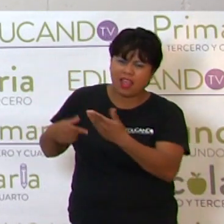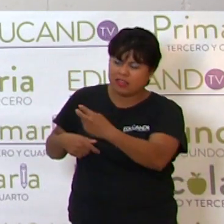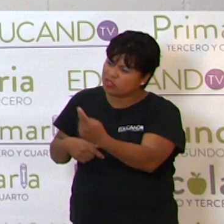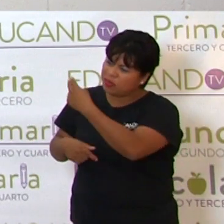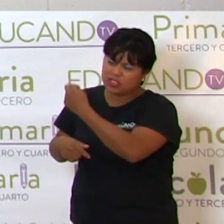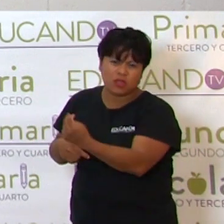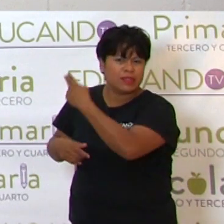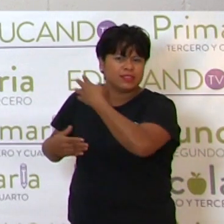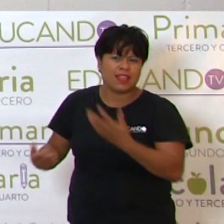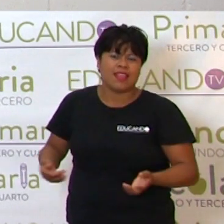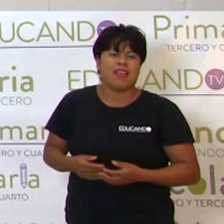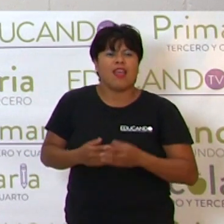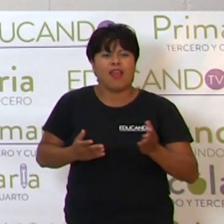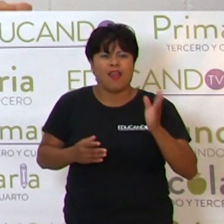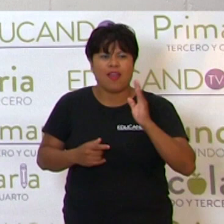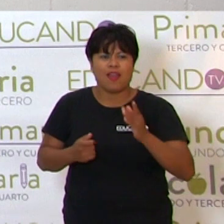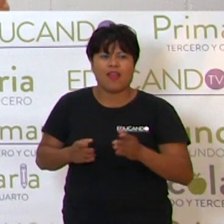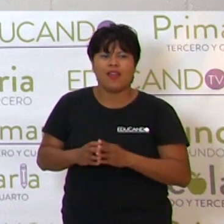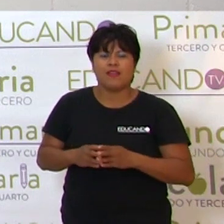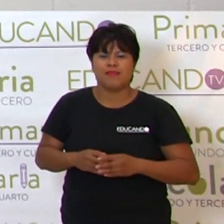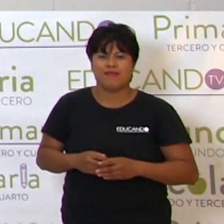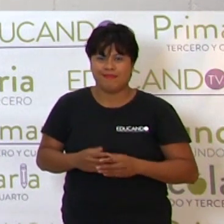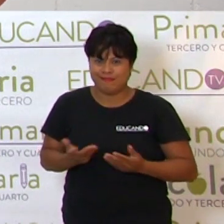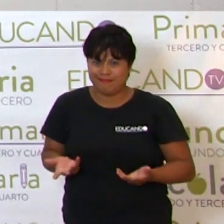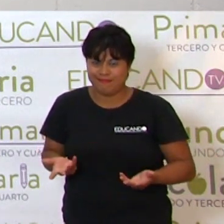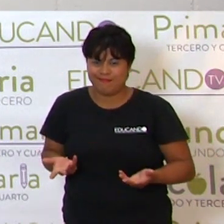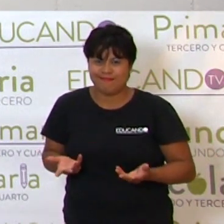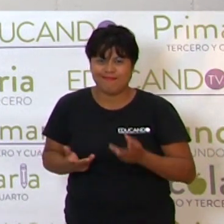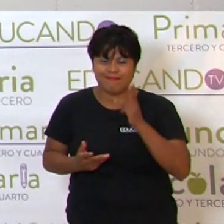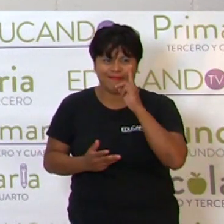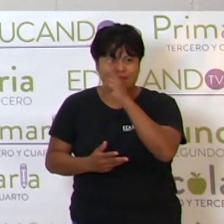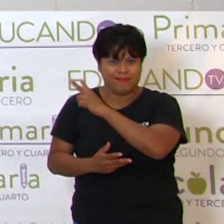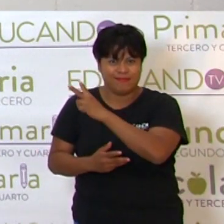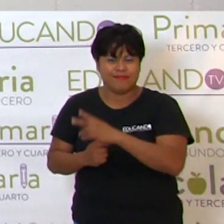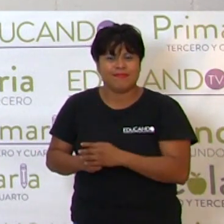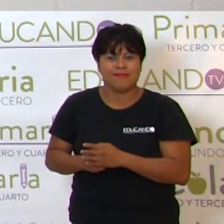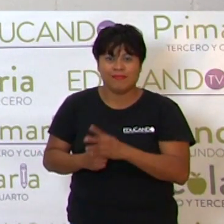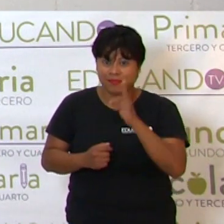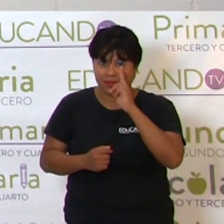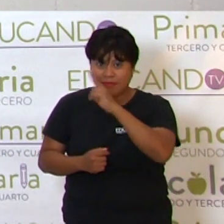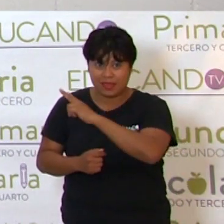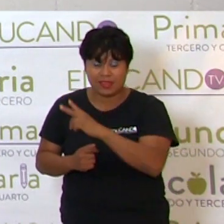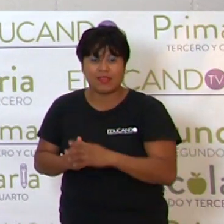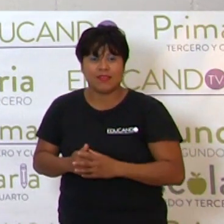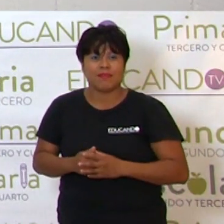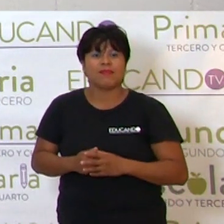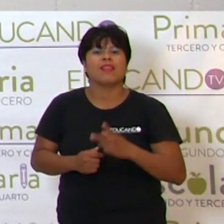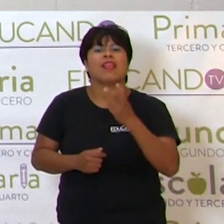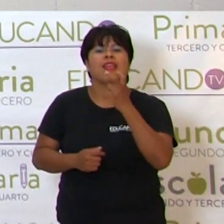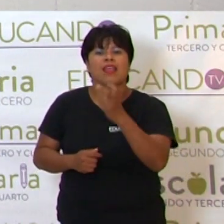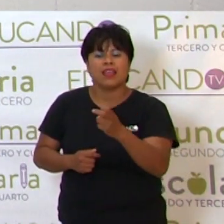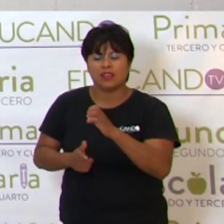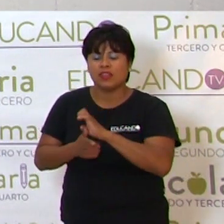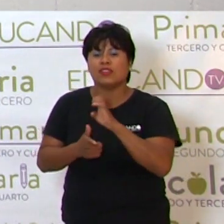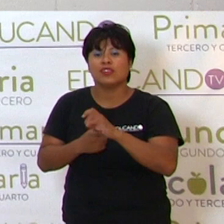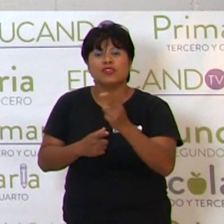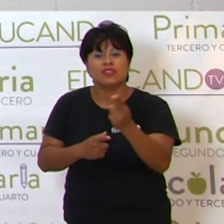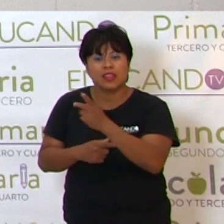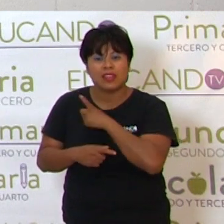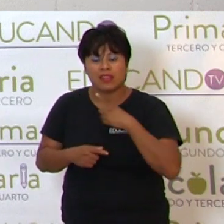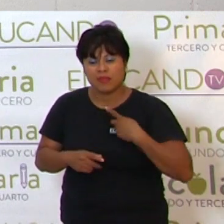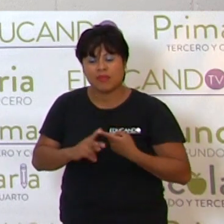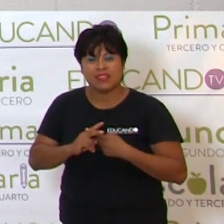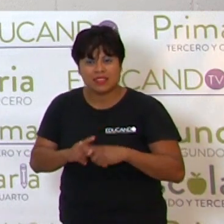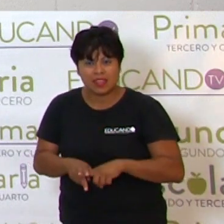sí, súbanse. Órale. ¿Ven? ¿Se dieron cuenta? Así entonces ustedes tienen que empezar